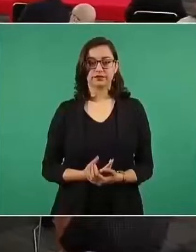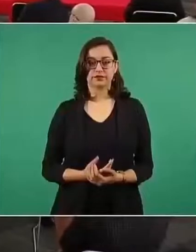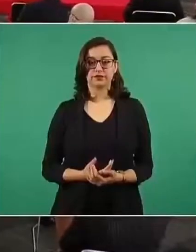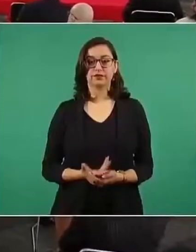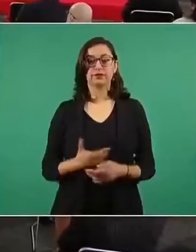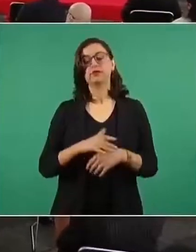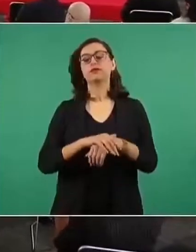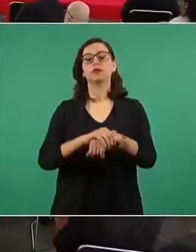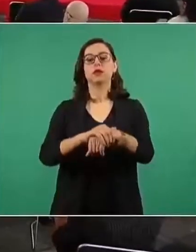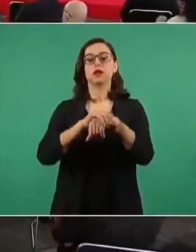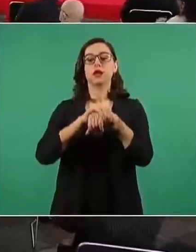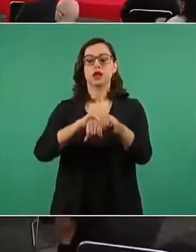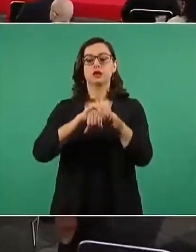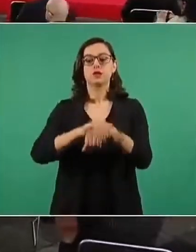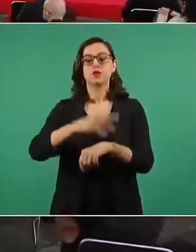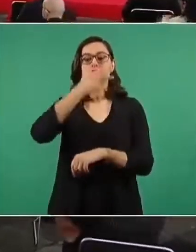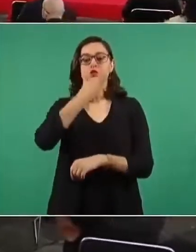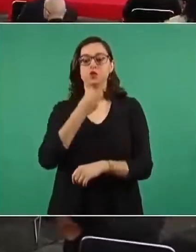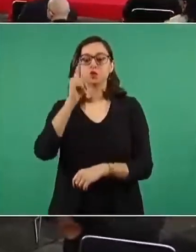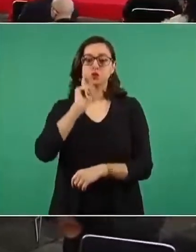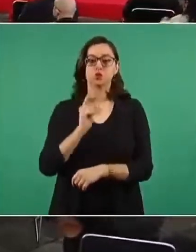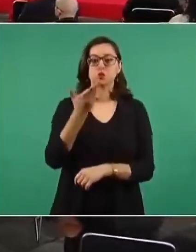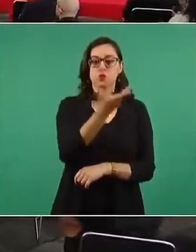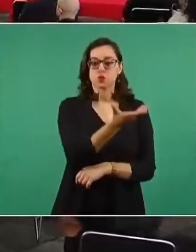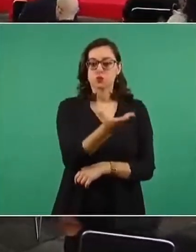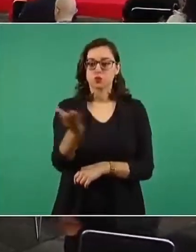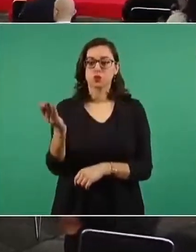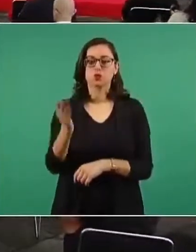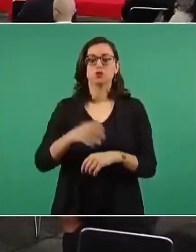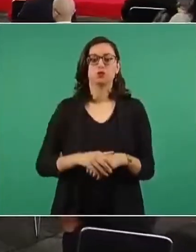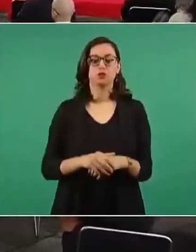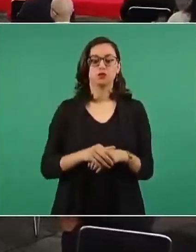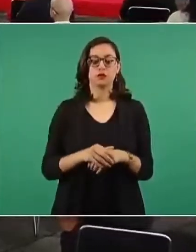mucho que recorrer. Pero finalmente,